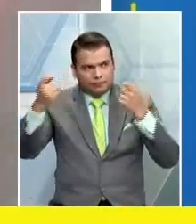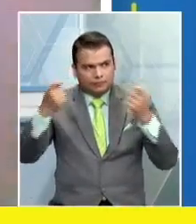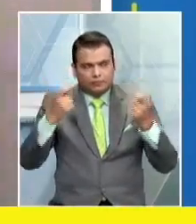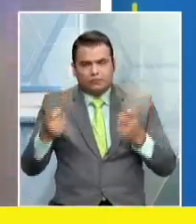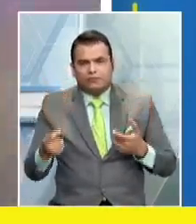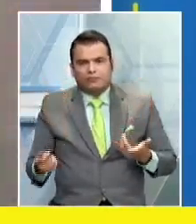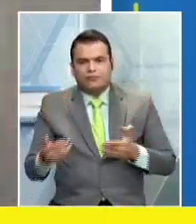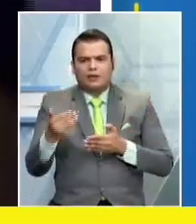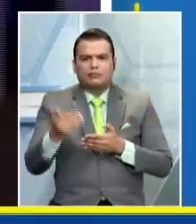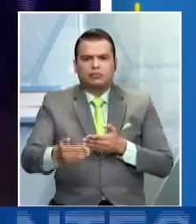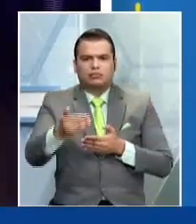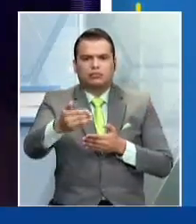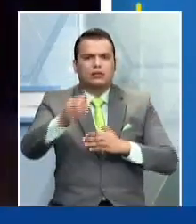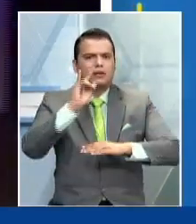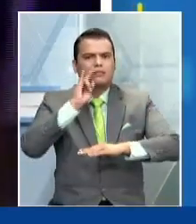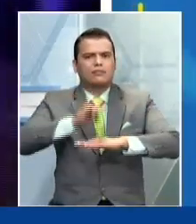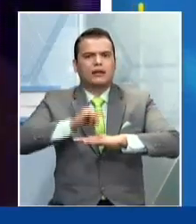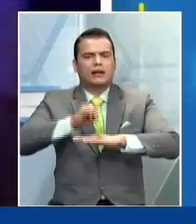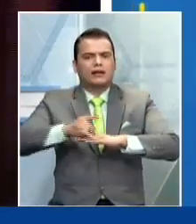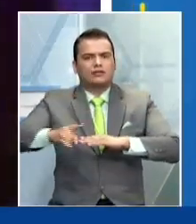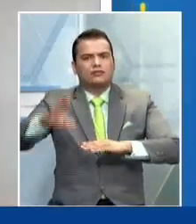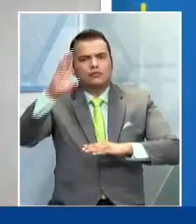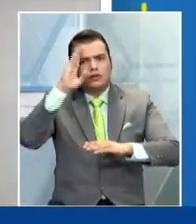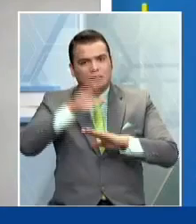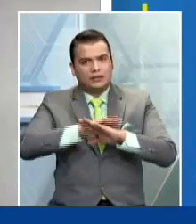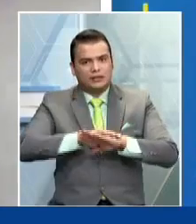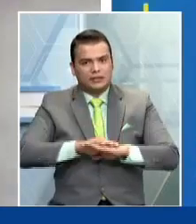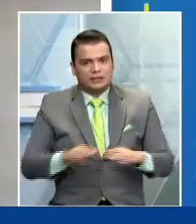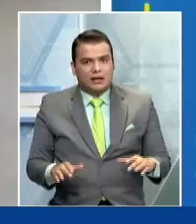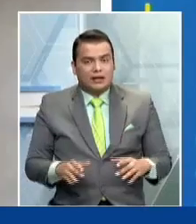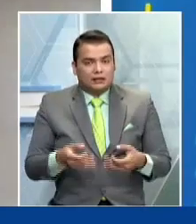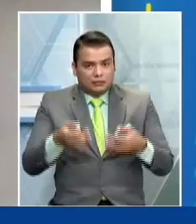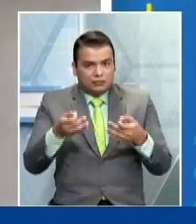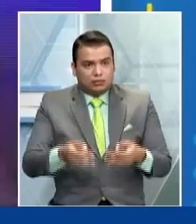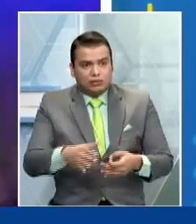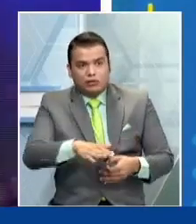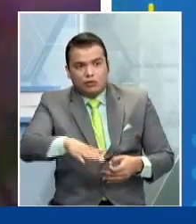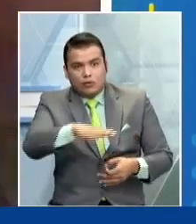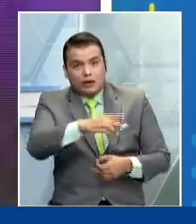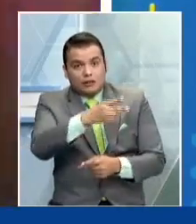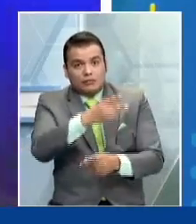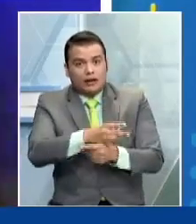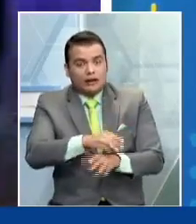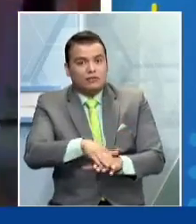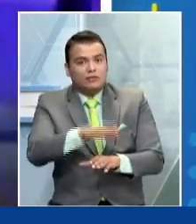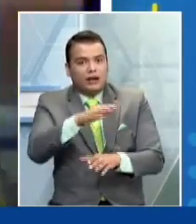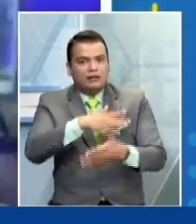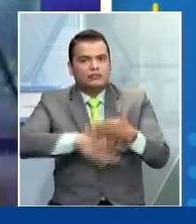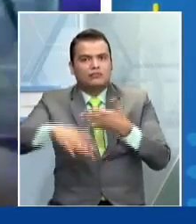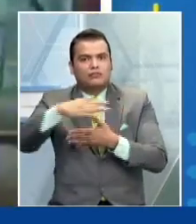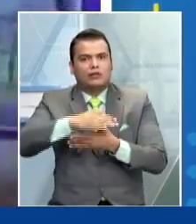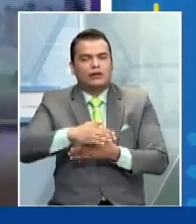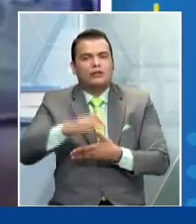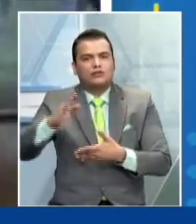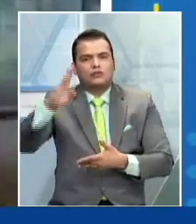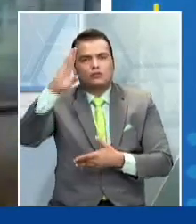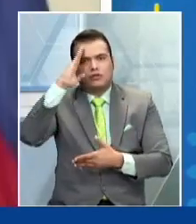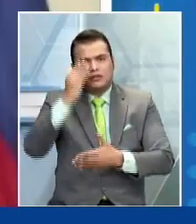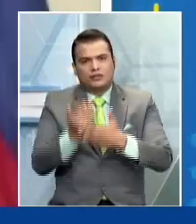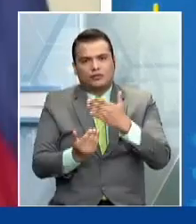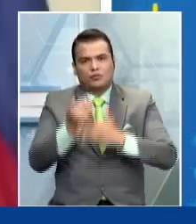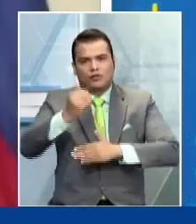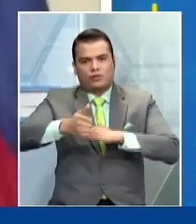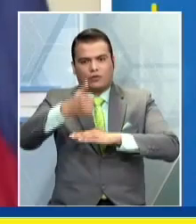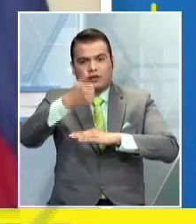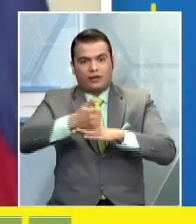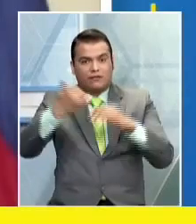que actualmente tiene la policía para emplear el personal en los lugares con más altos índices de delitos será una de las prioridades de la policía de Cali.